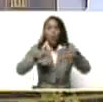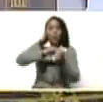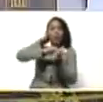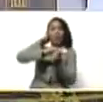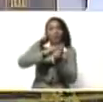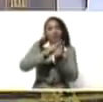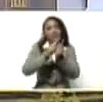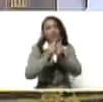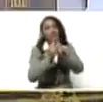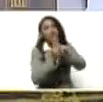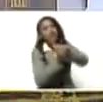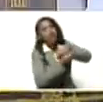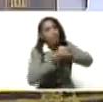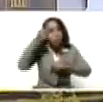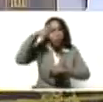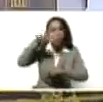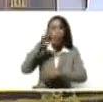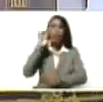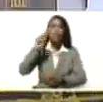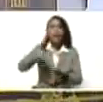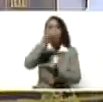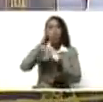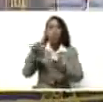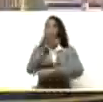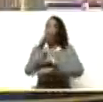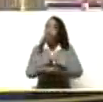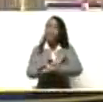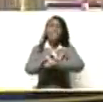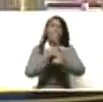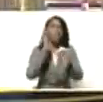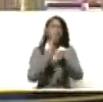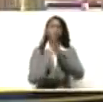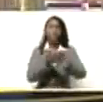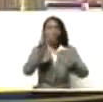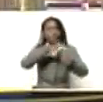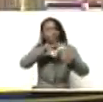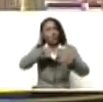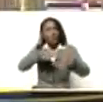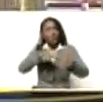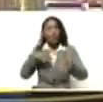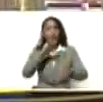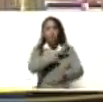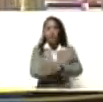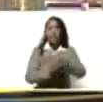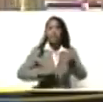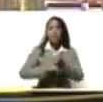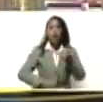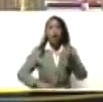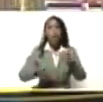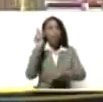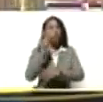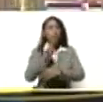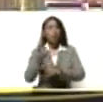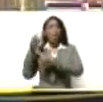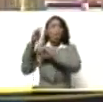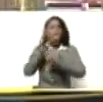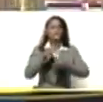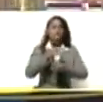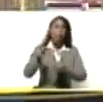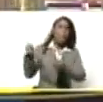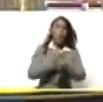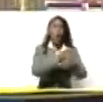pueblos y naciones donde se hace la amenaza de la fuerza del uso de la fuerza de las